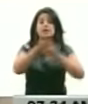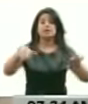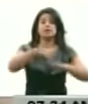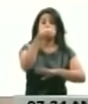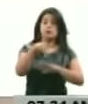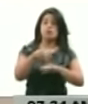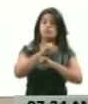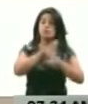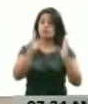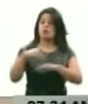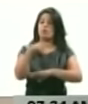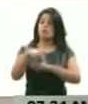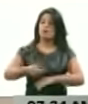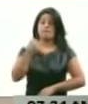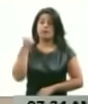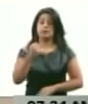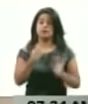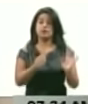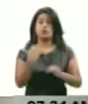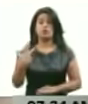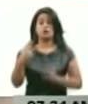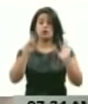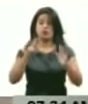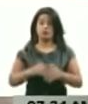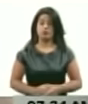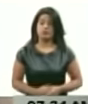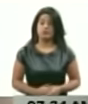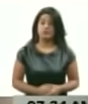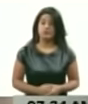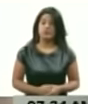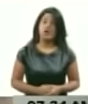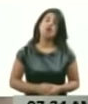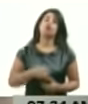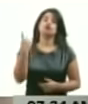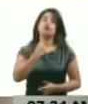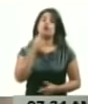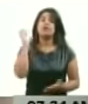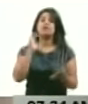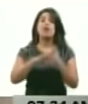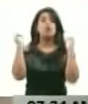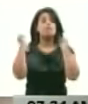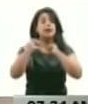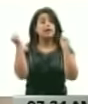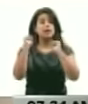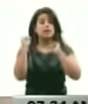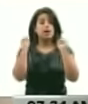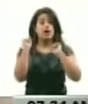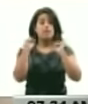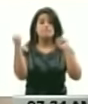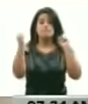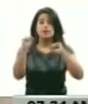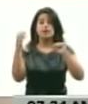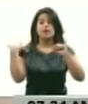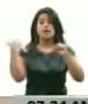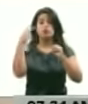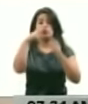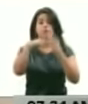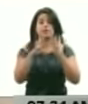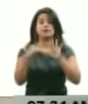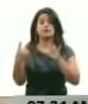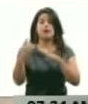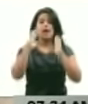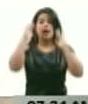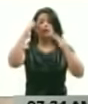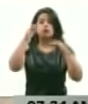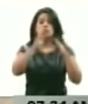Bibliotecas Públicas, que son 782. Solamente el estado Mérida, en lo que va de 2016, ha atendido más de